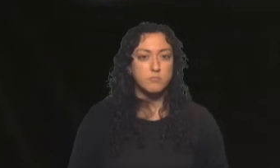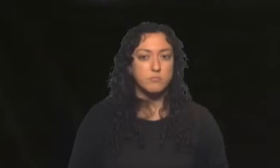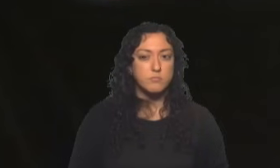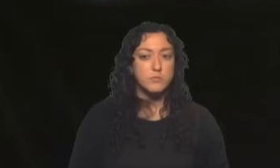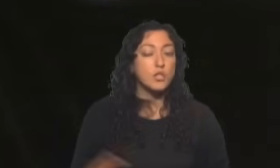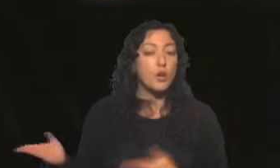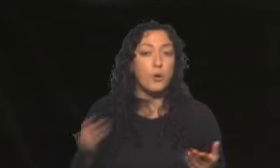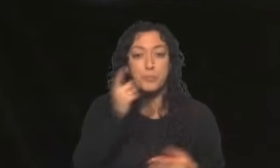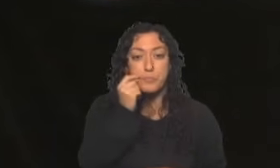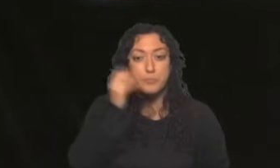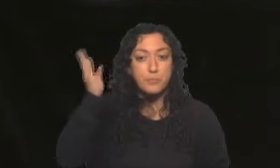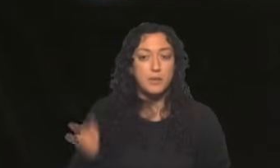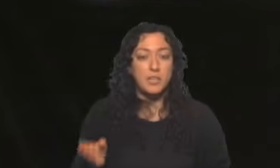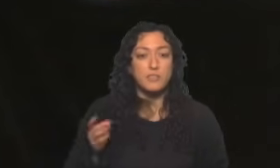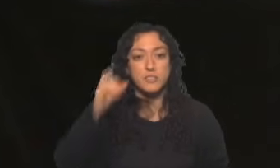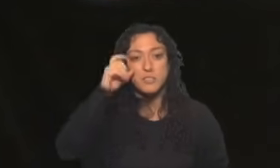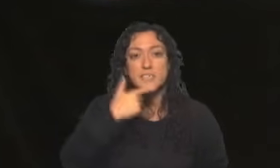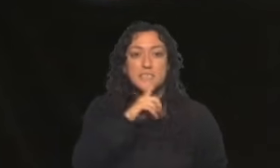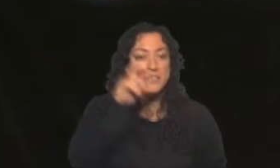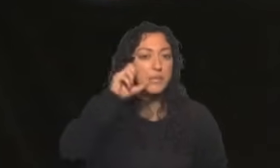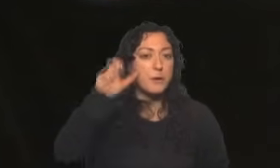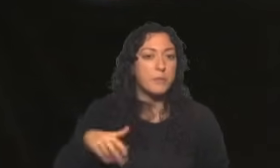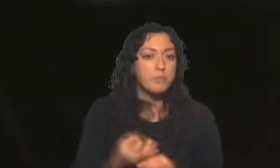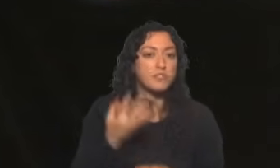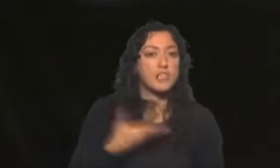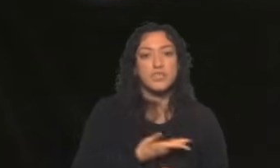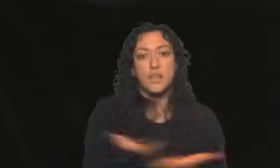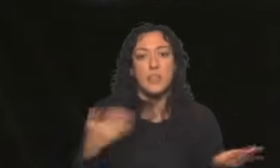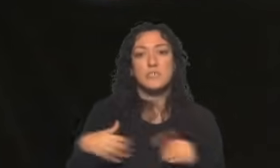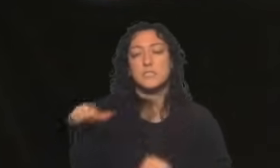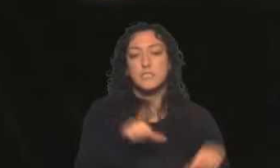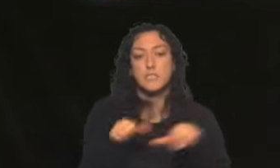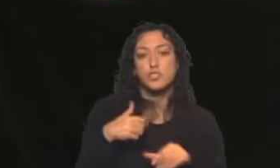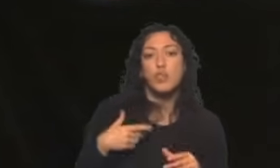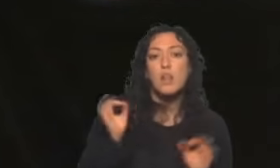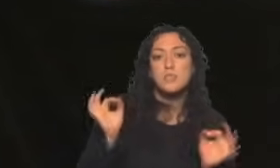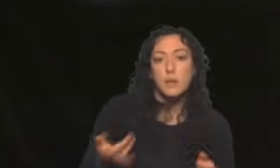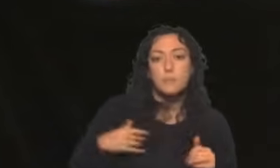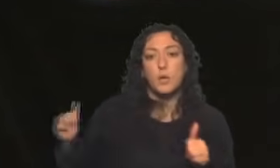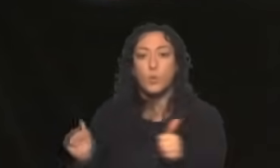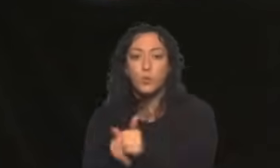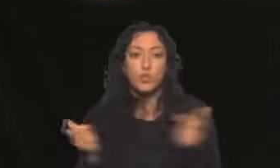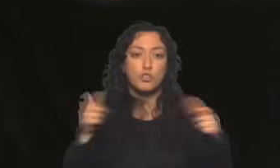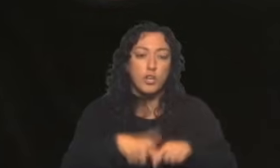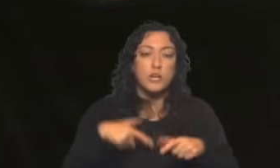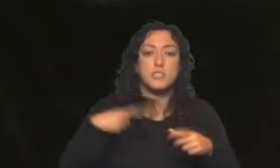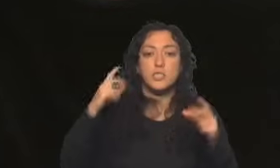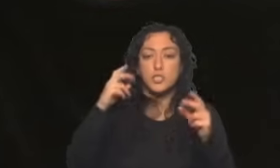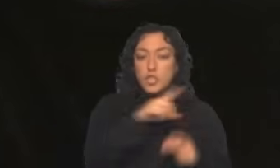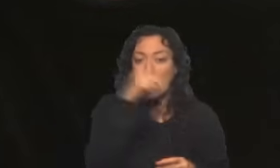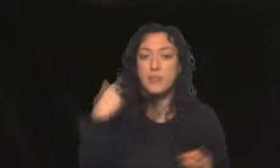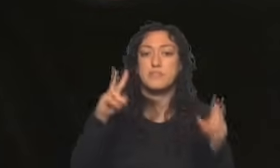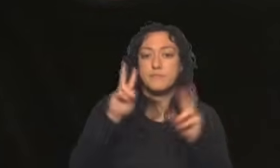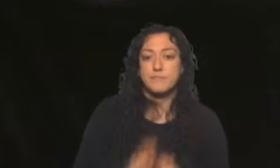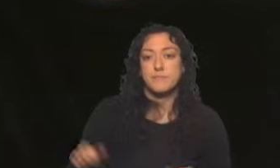Nuestro invitado de hoy es Esteban de Gori, él es sociólogo y doctor en Ciencias Sociales, investigador adjunto del Consejo Nacional de Investigaciones Científicas y